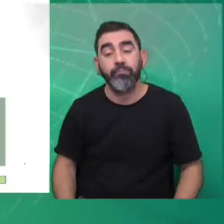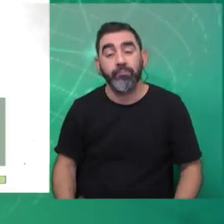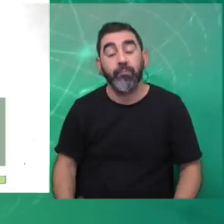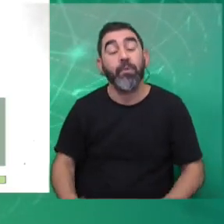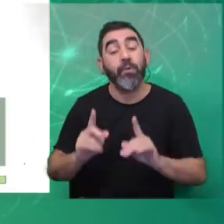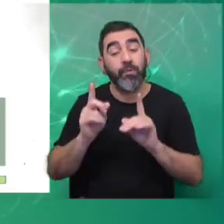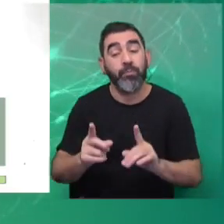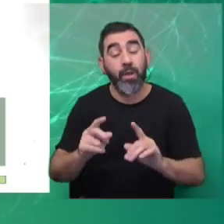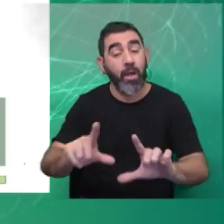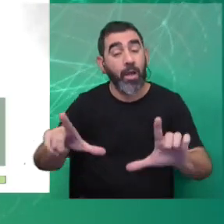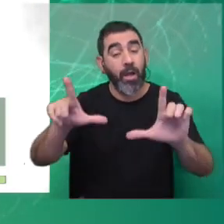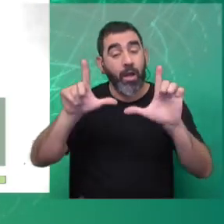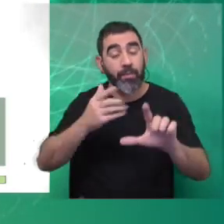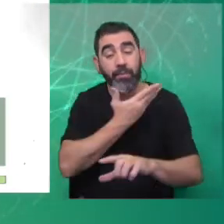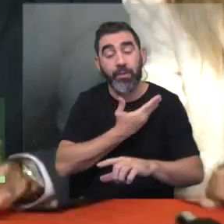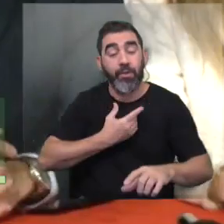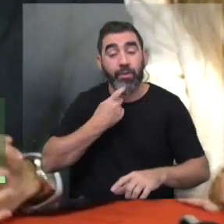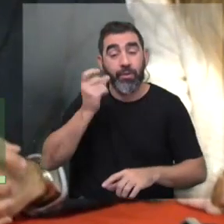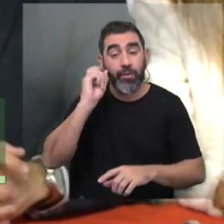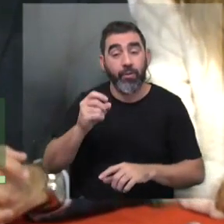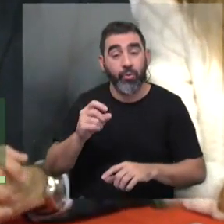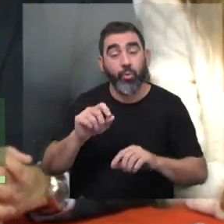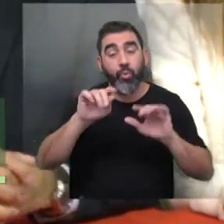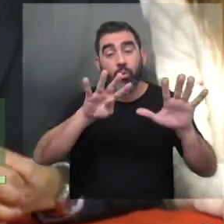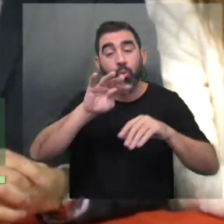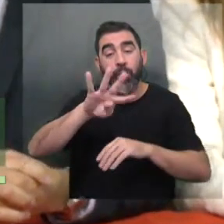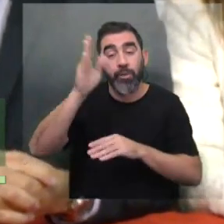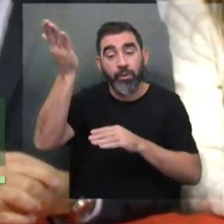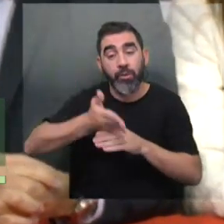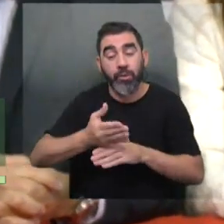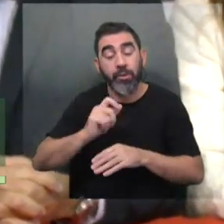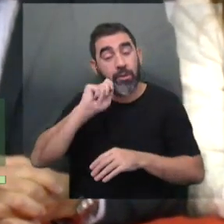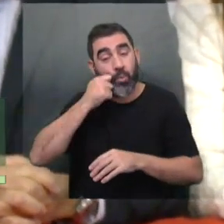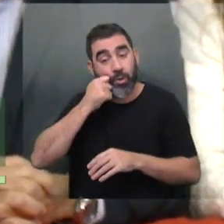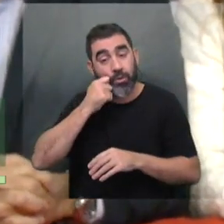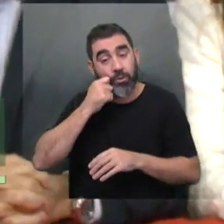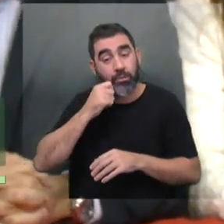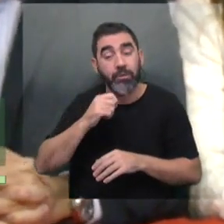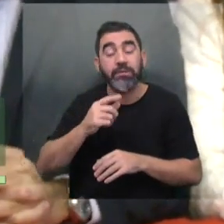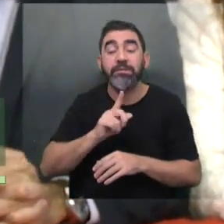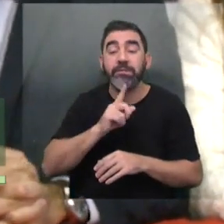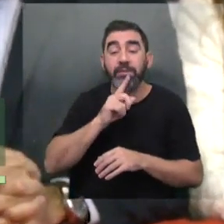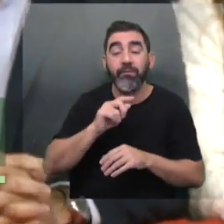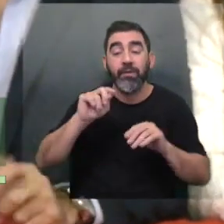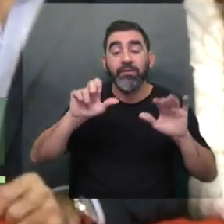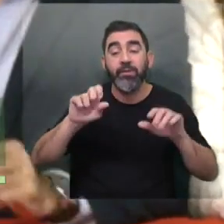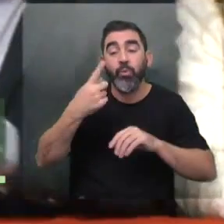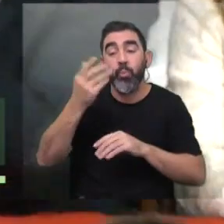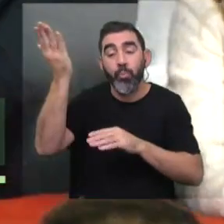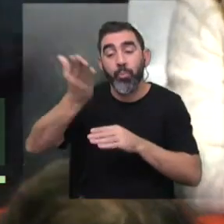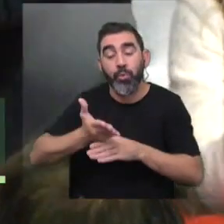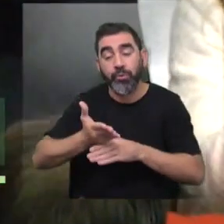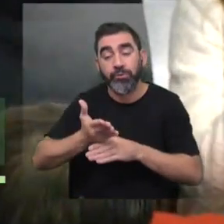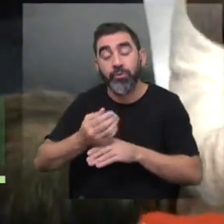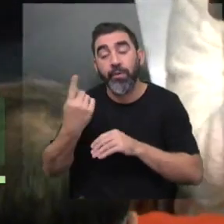destaca también que el candidato presidencial Colorado cuenta con 94 por de simpatías mientras que Silva llega a 61 y